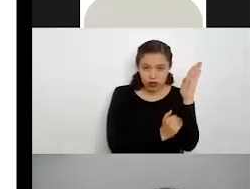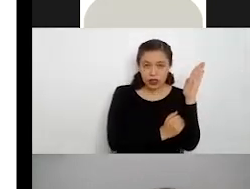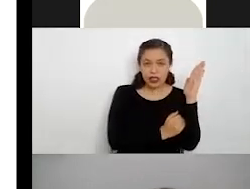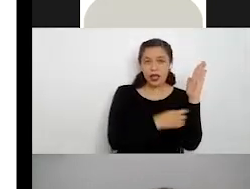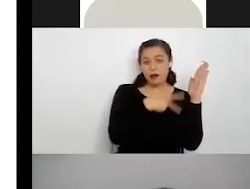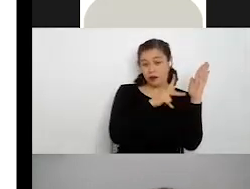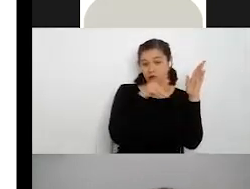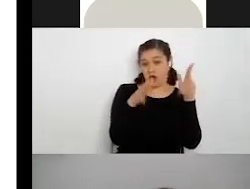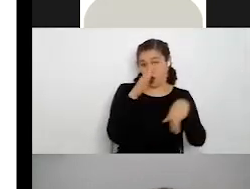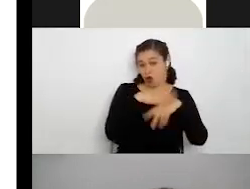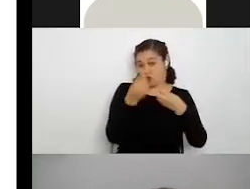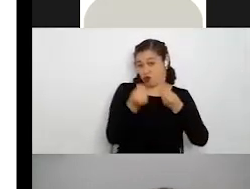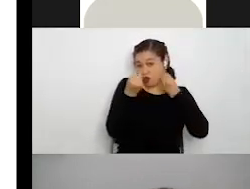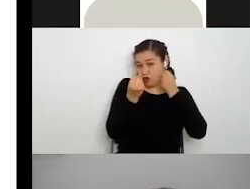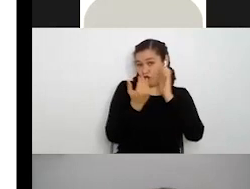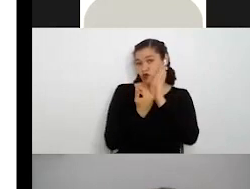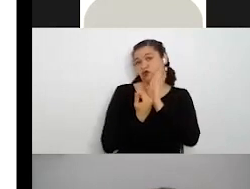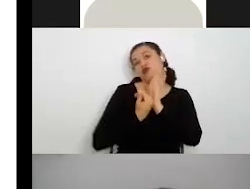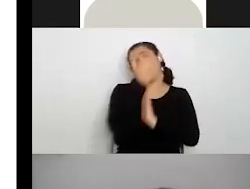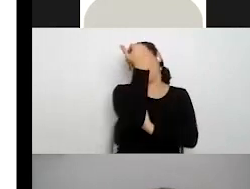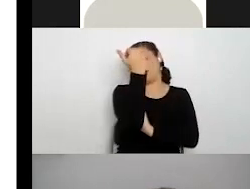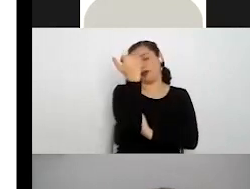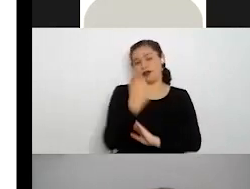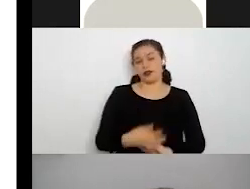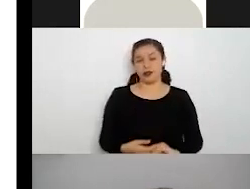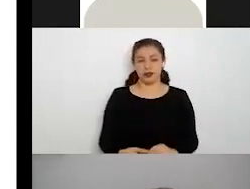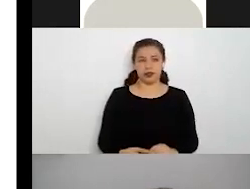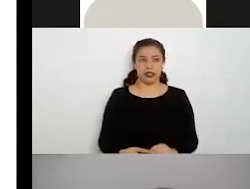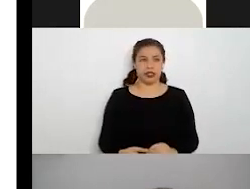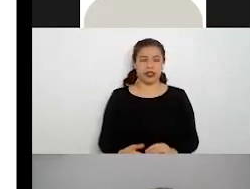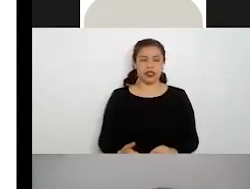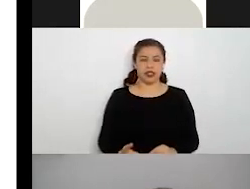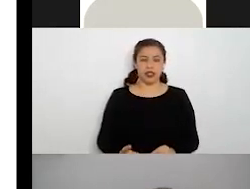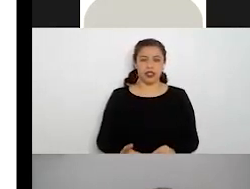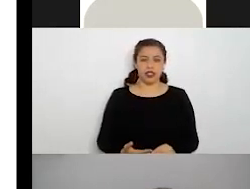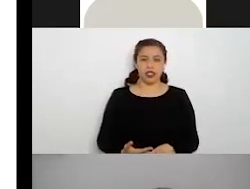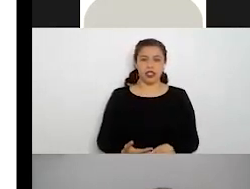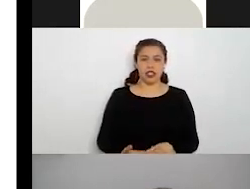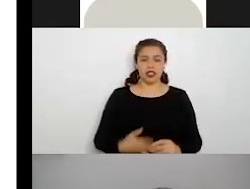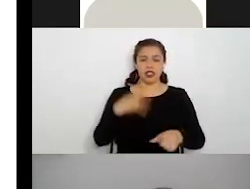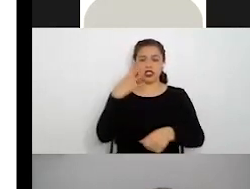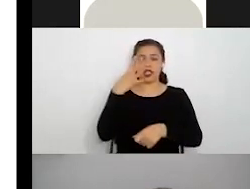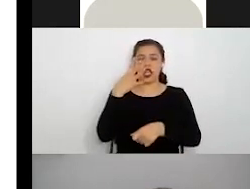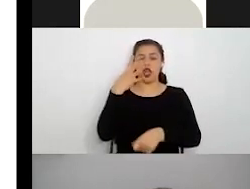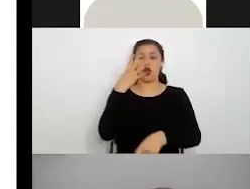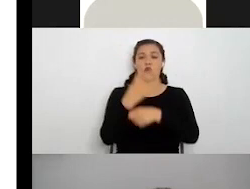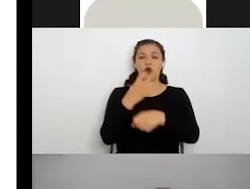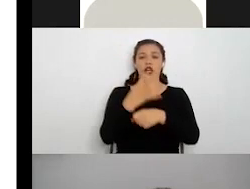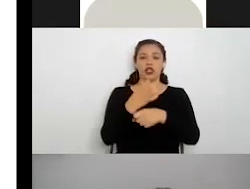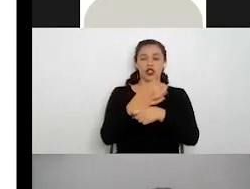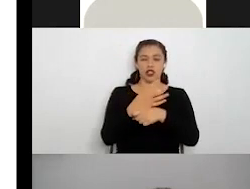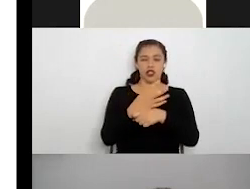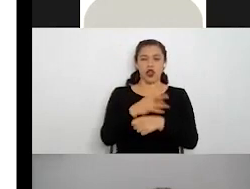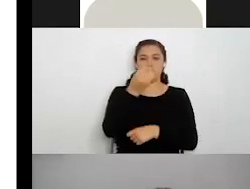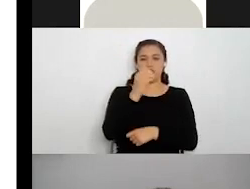fuerza de crecimiento. En general, se espera que el PIB de este cuarto trimestre, que abarca octubre,